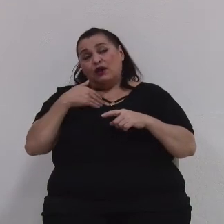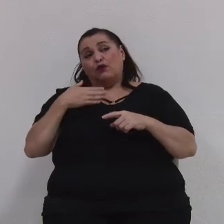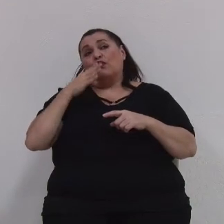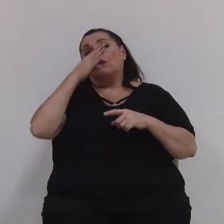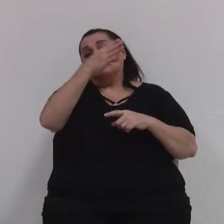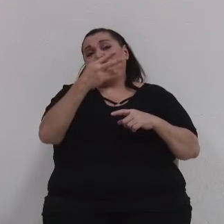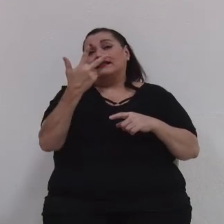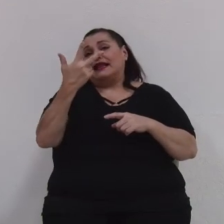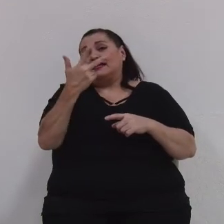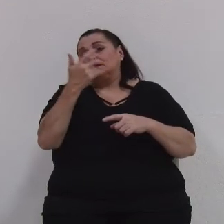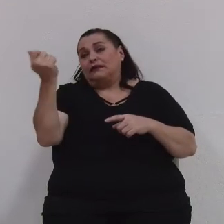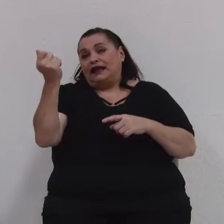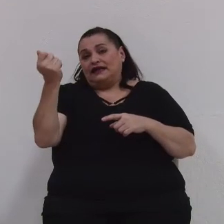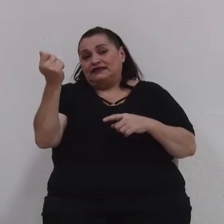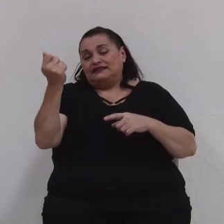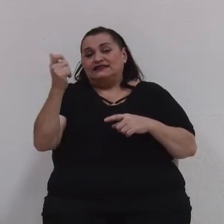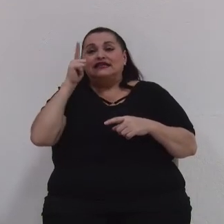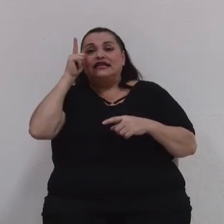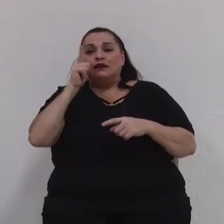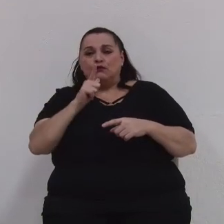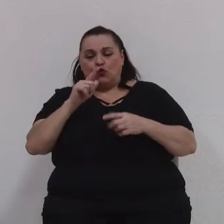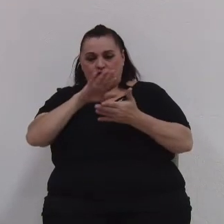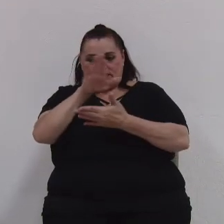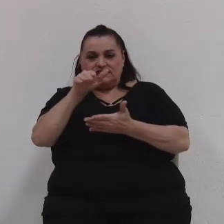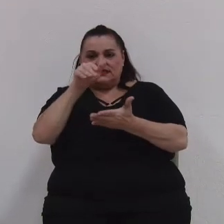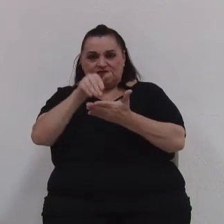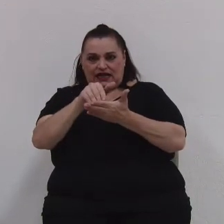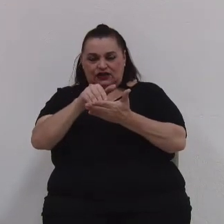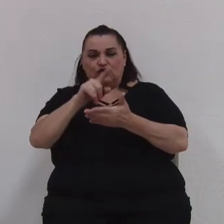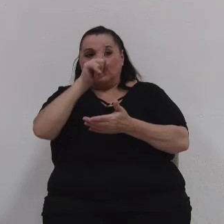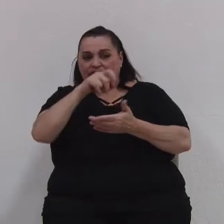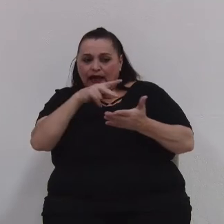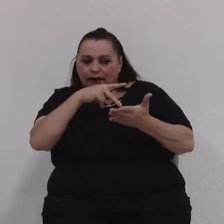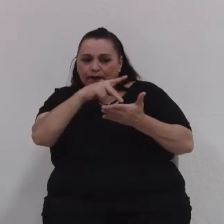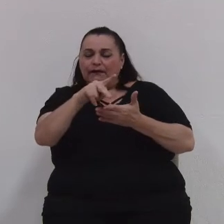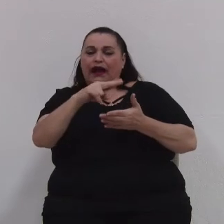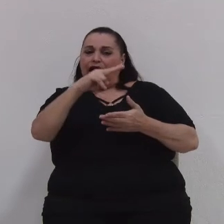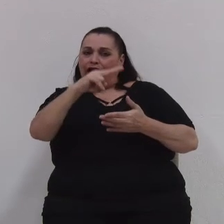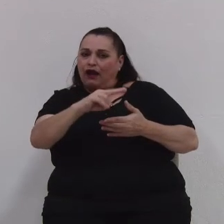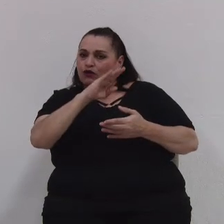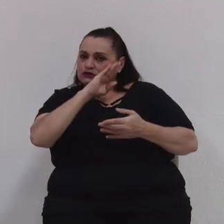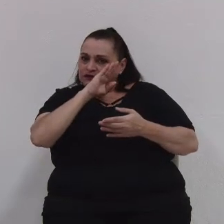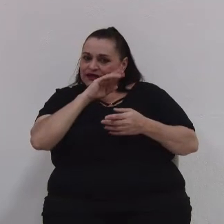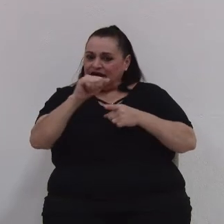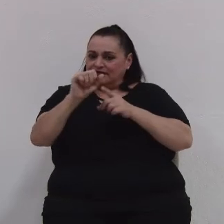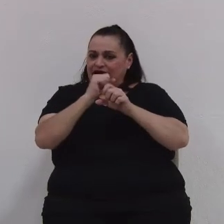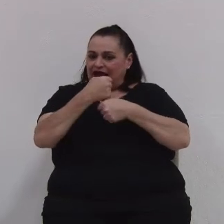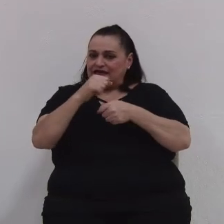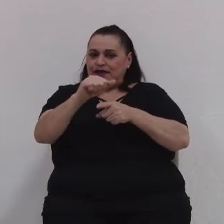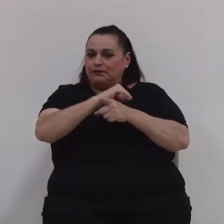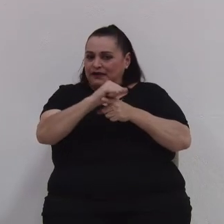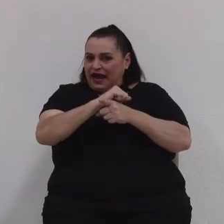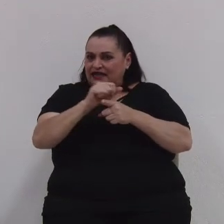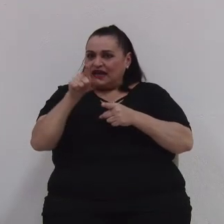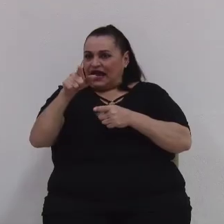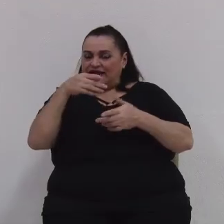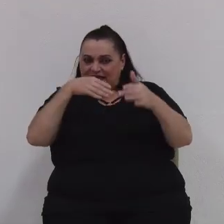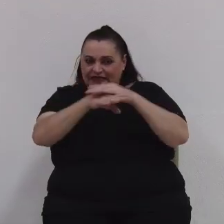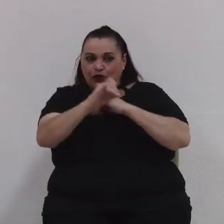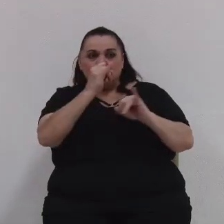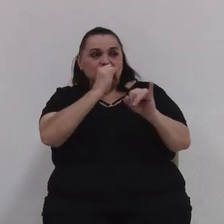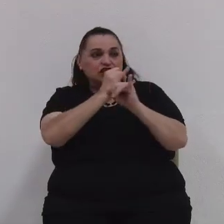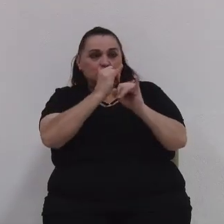meses a la ciudad de Limón. Tenía que pagar hospedaje para hacer su práctica e insertarse en una